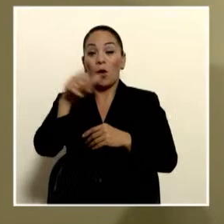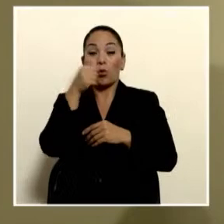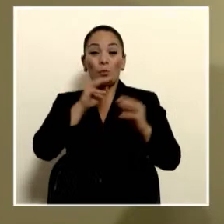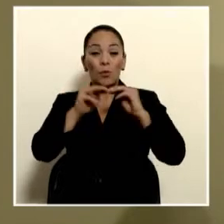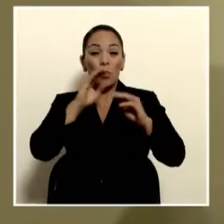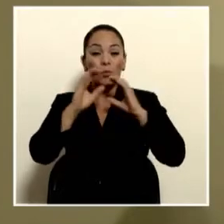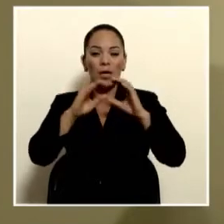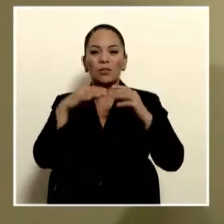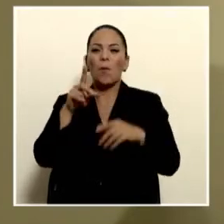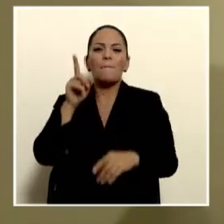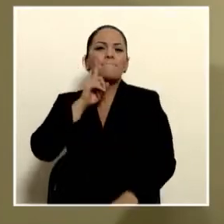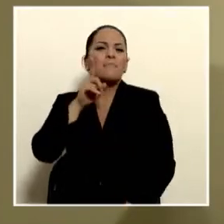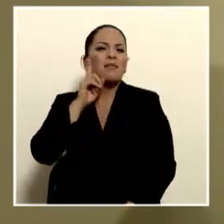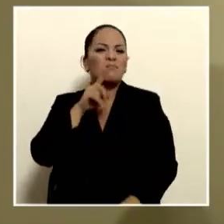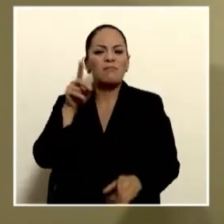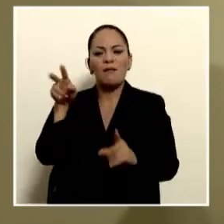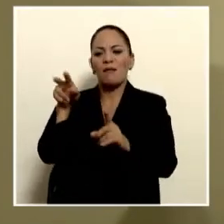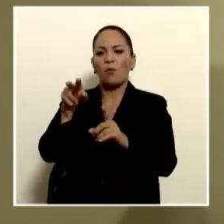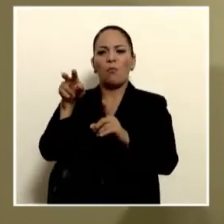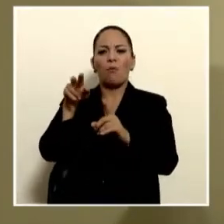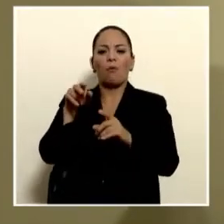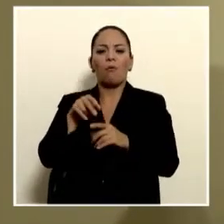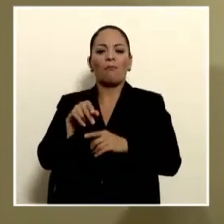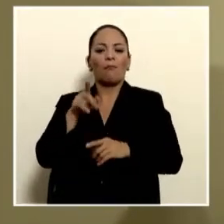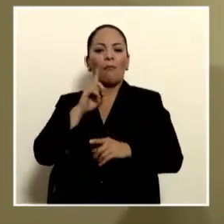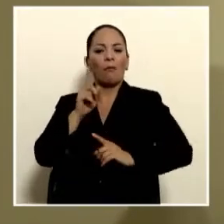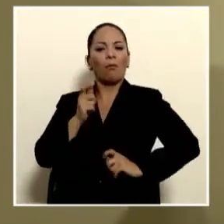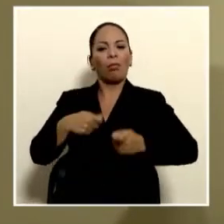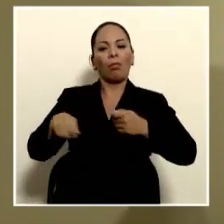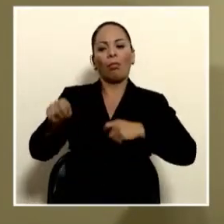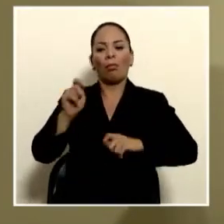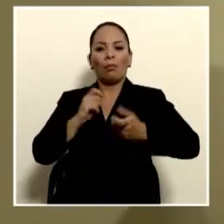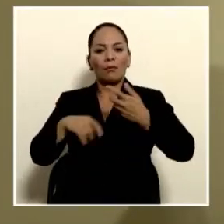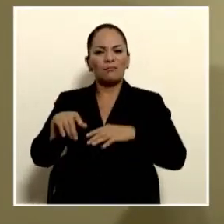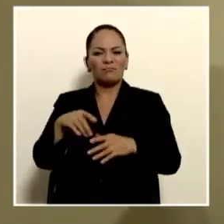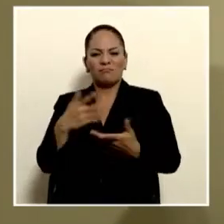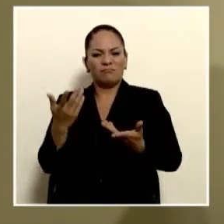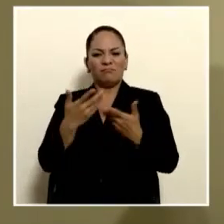y a tergiversar de una manera tan descarada que yo